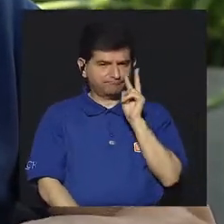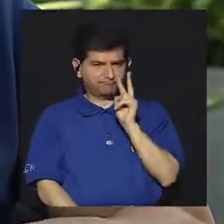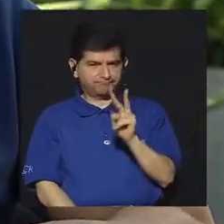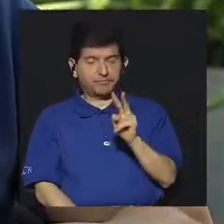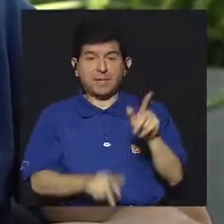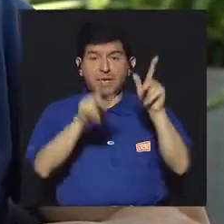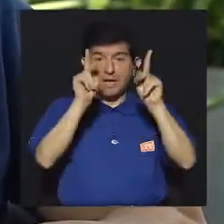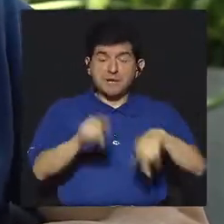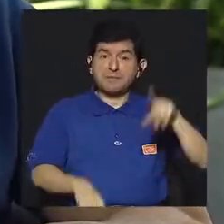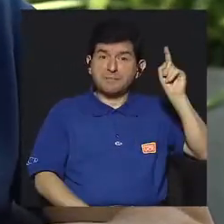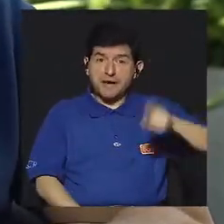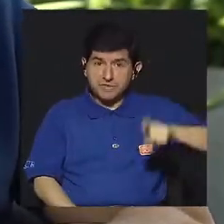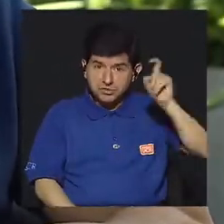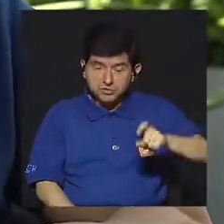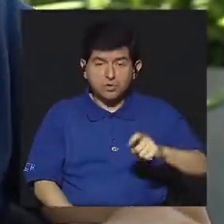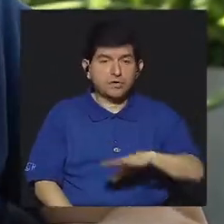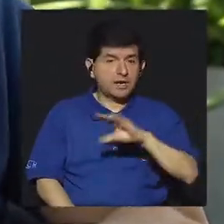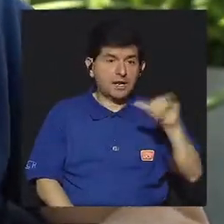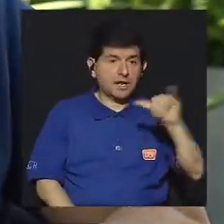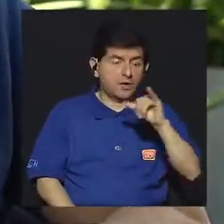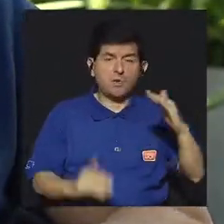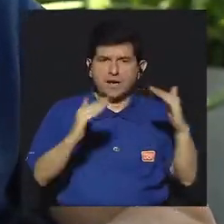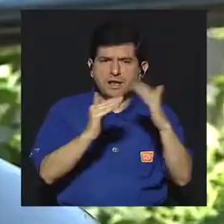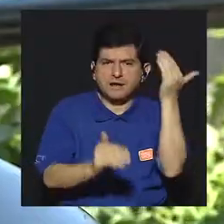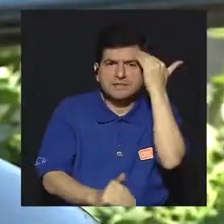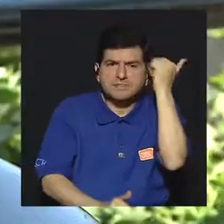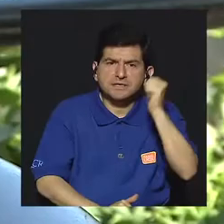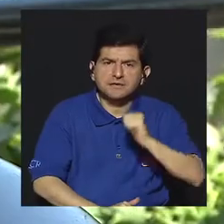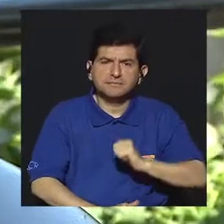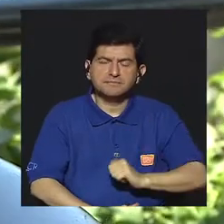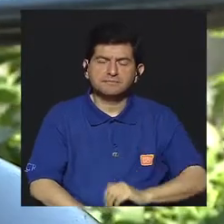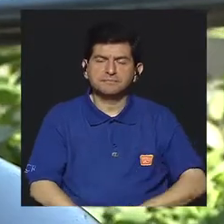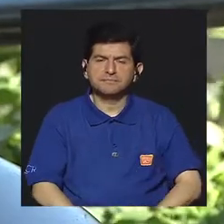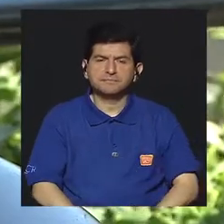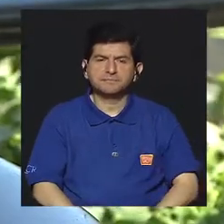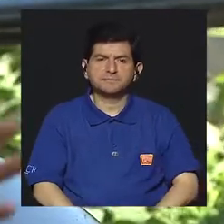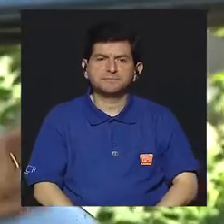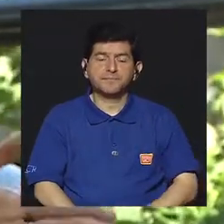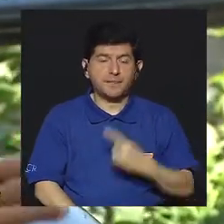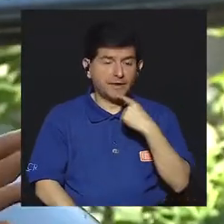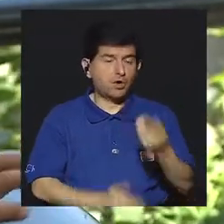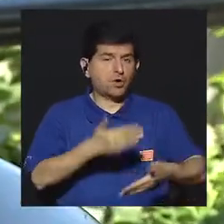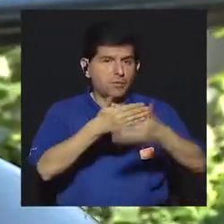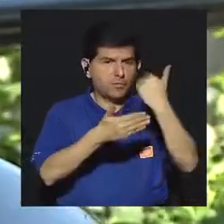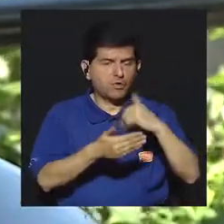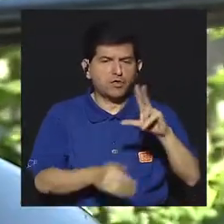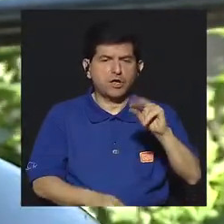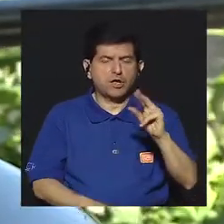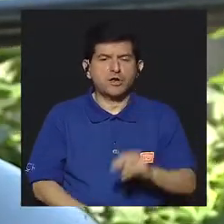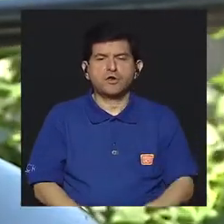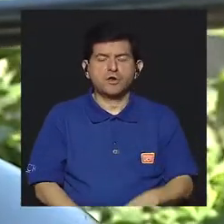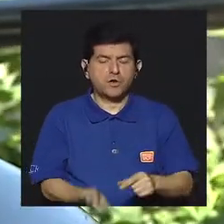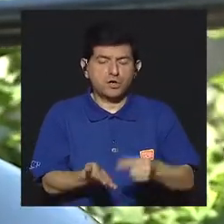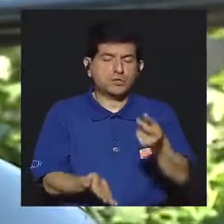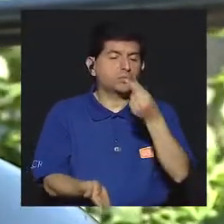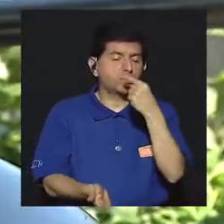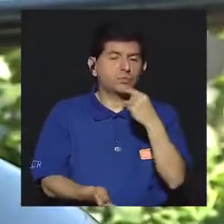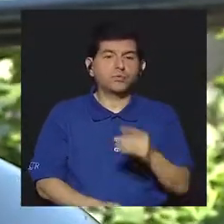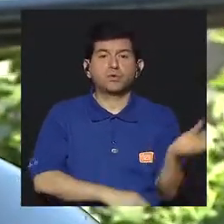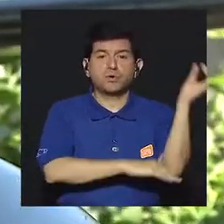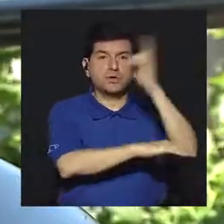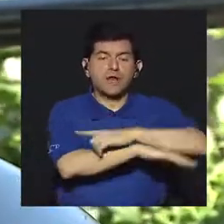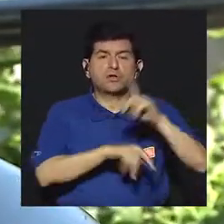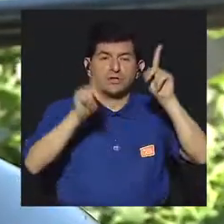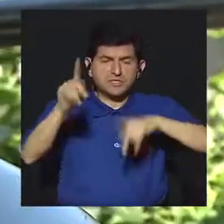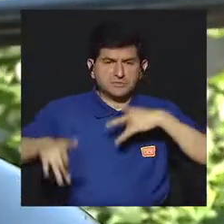y que el paciente debería en los hogares conocer? Ok, como sí mencionaba, no es algo que se toma inmediato y a los días